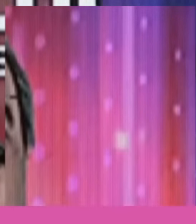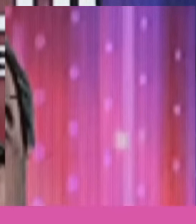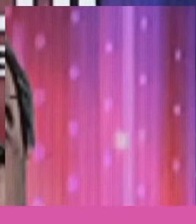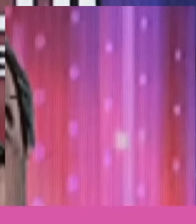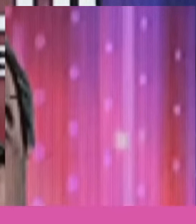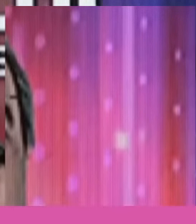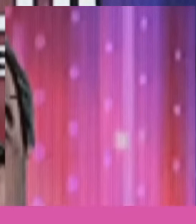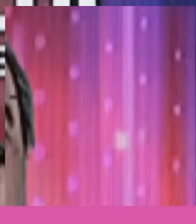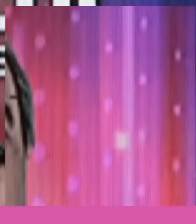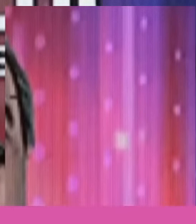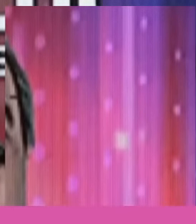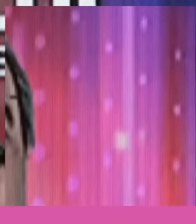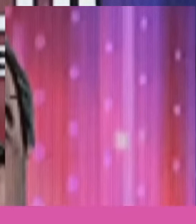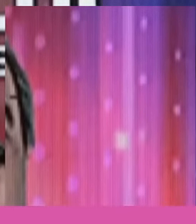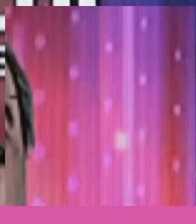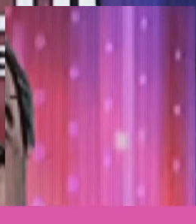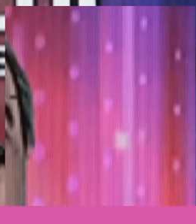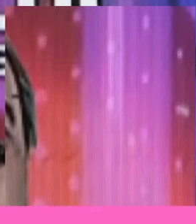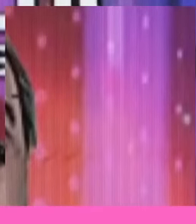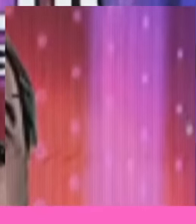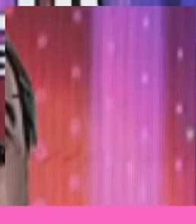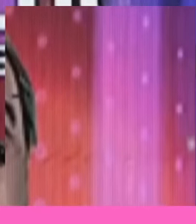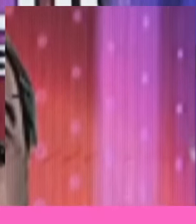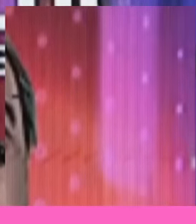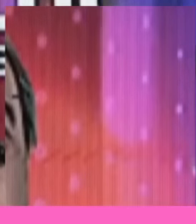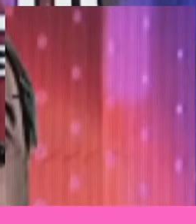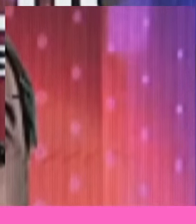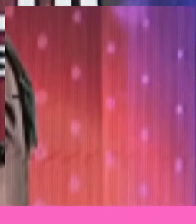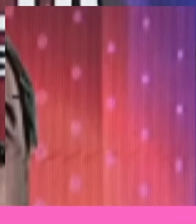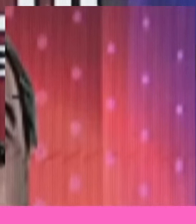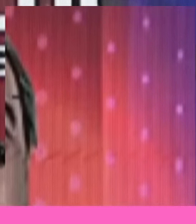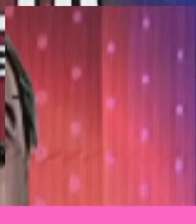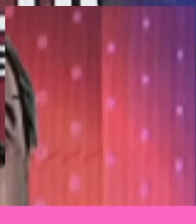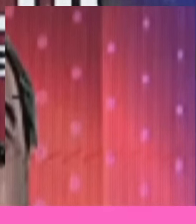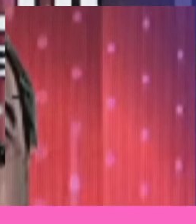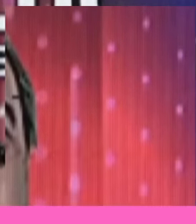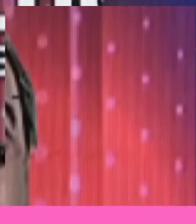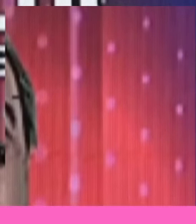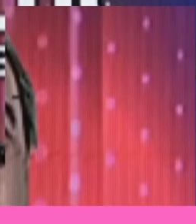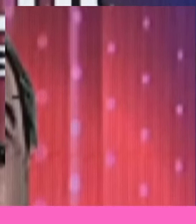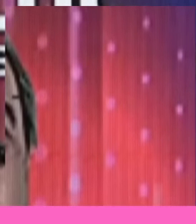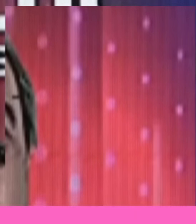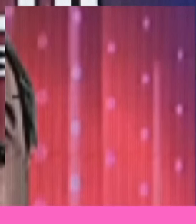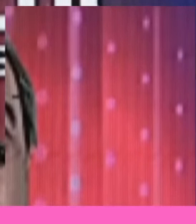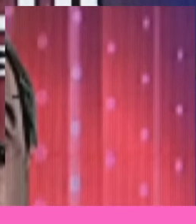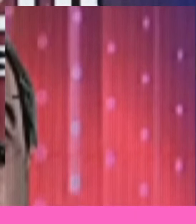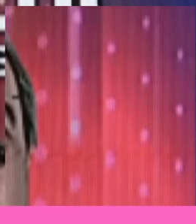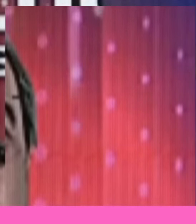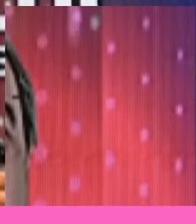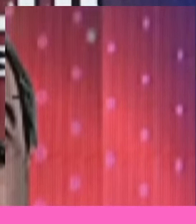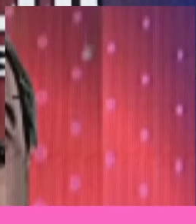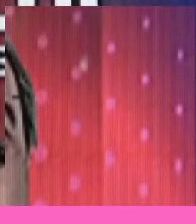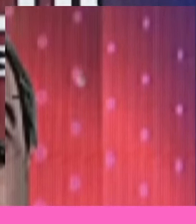ciudadanía y beneficia a unos pocos. La inclusión fue una estrategia que permitió expandir el uso de